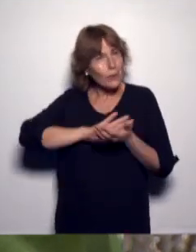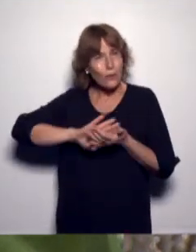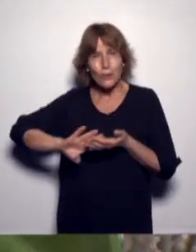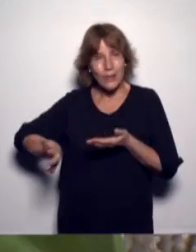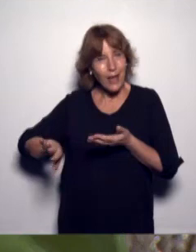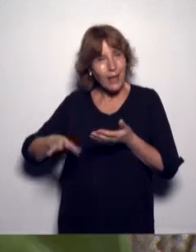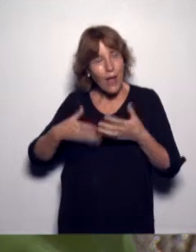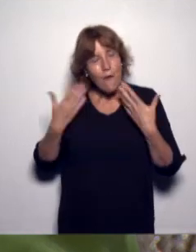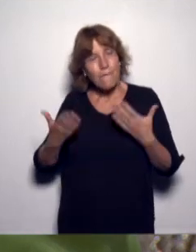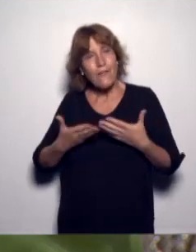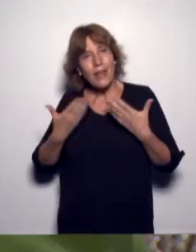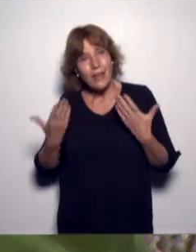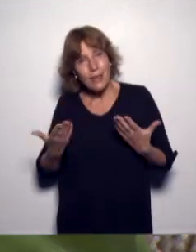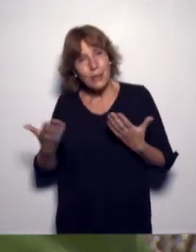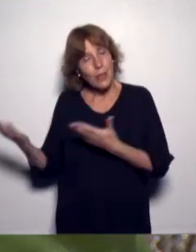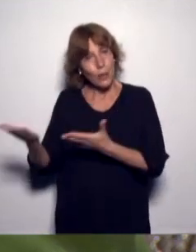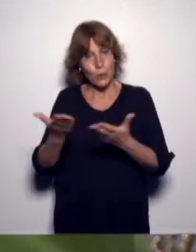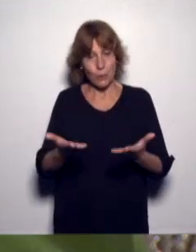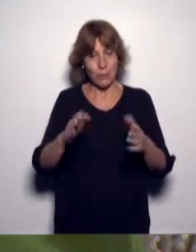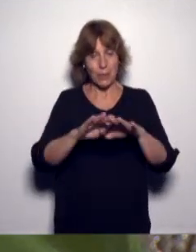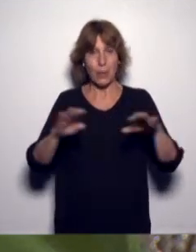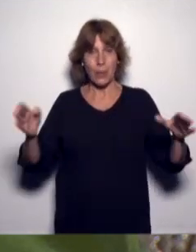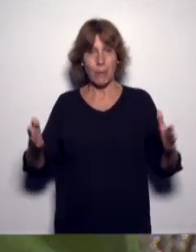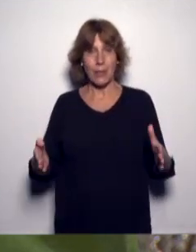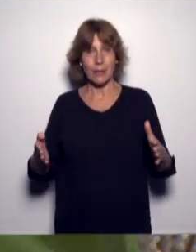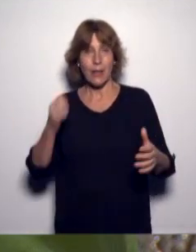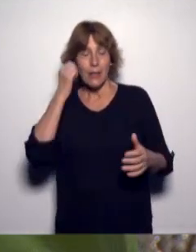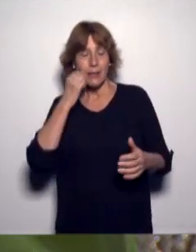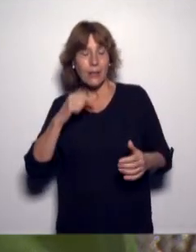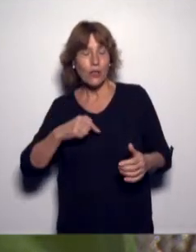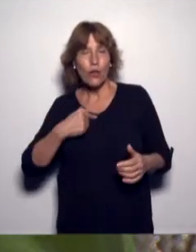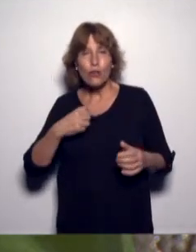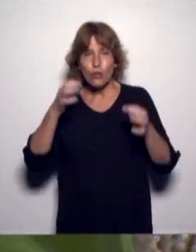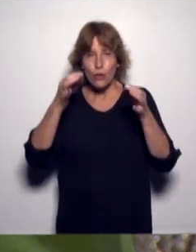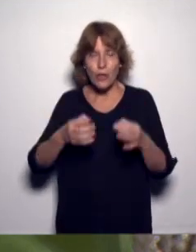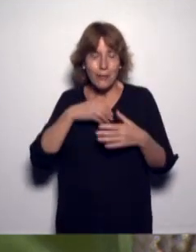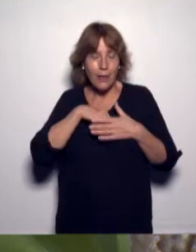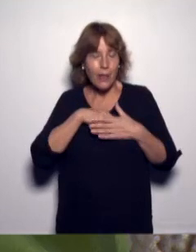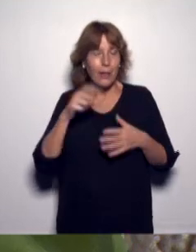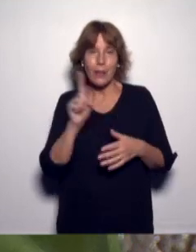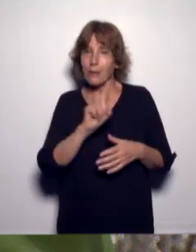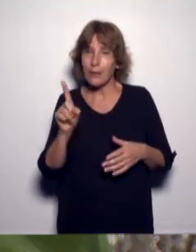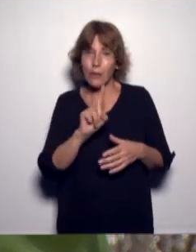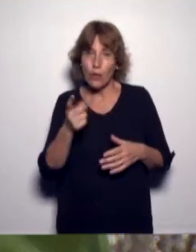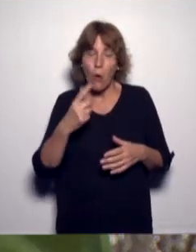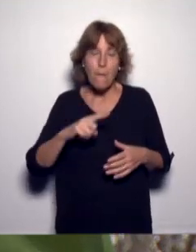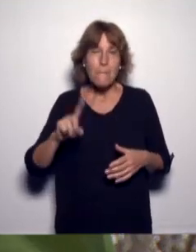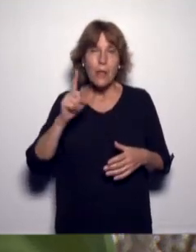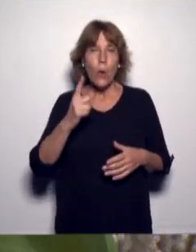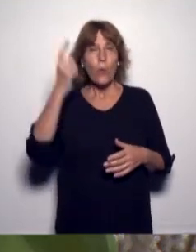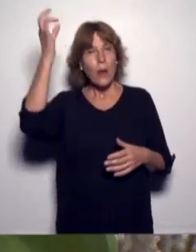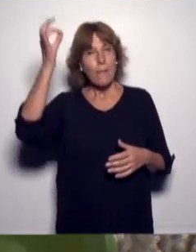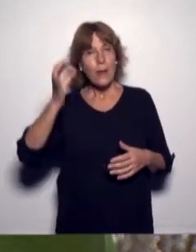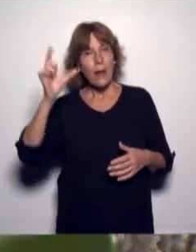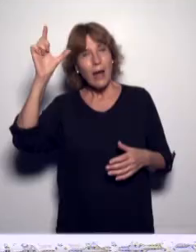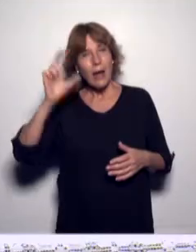invitados a esta mesa. Señor, no soy digno de que entres en mi casa, pero una palabra tuya